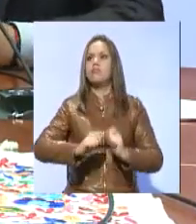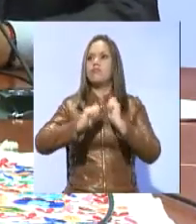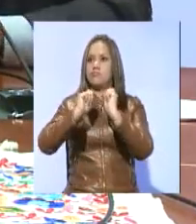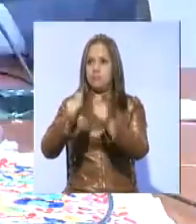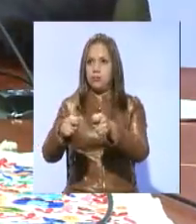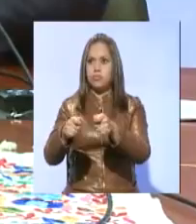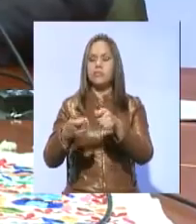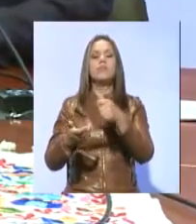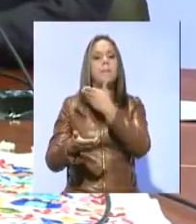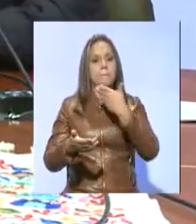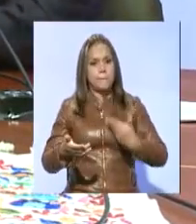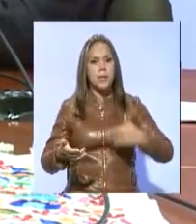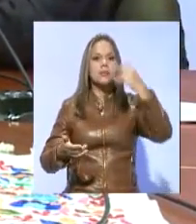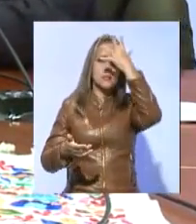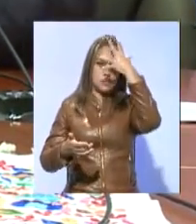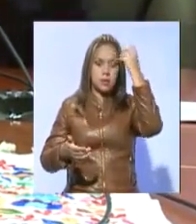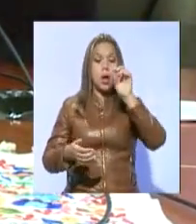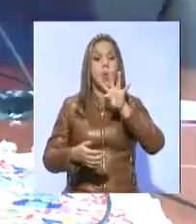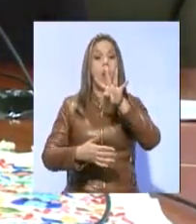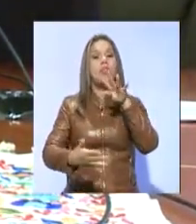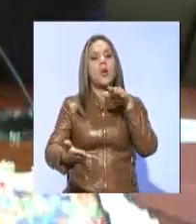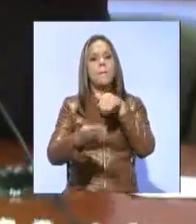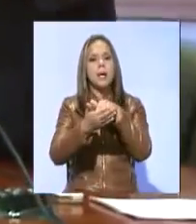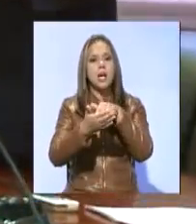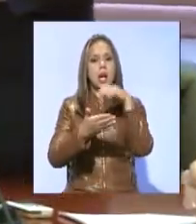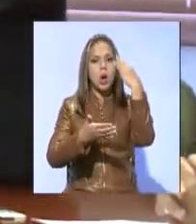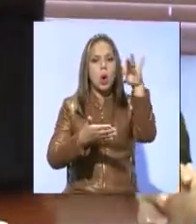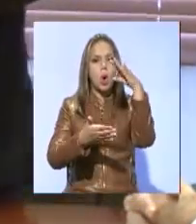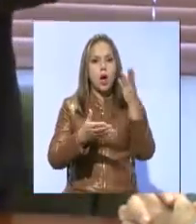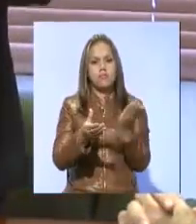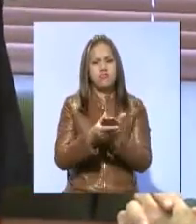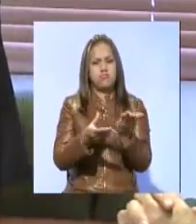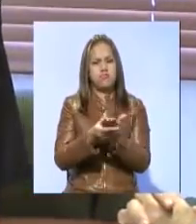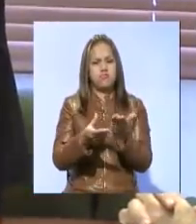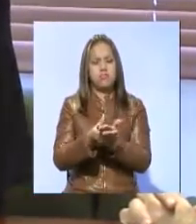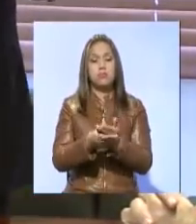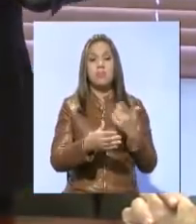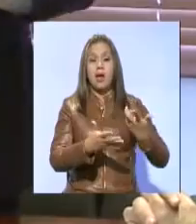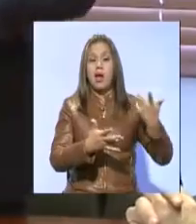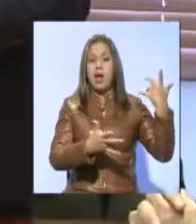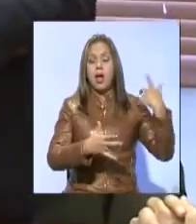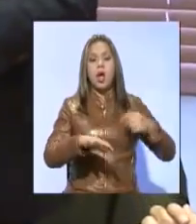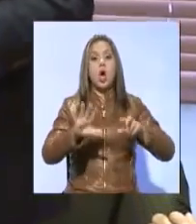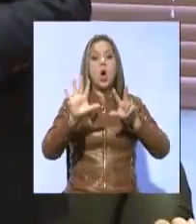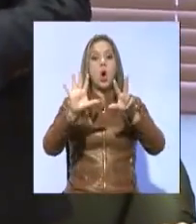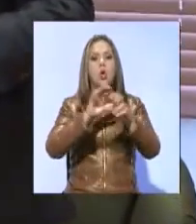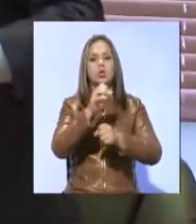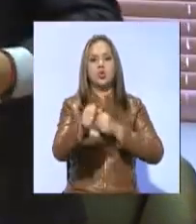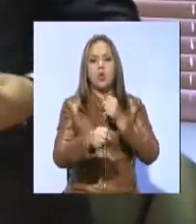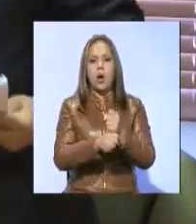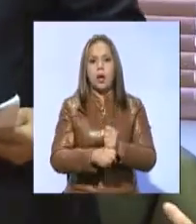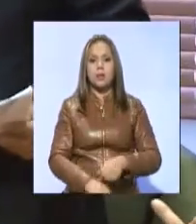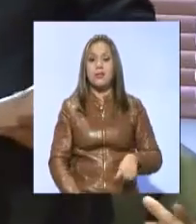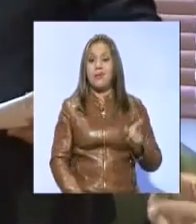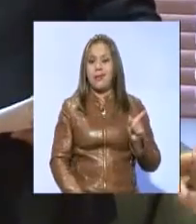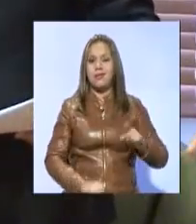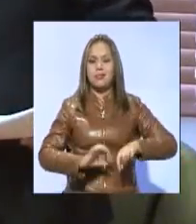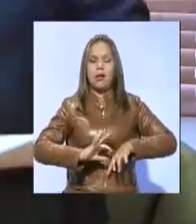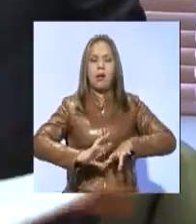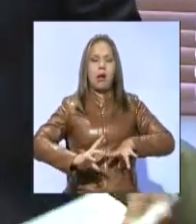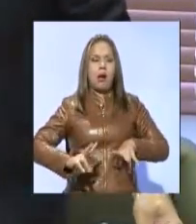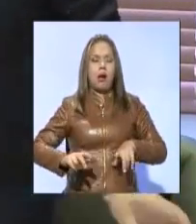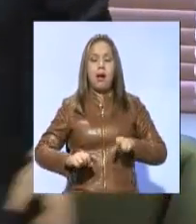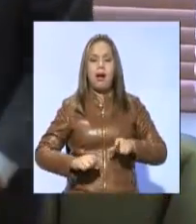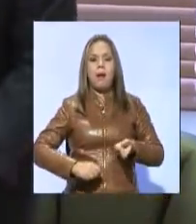Serrano, entregó 4.000 fojas, producto de una investigación de 8 años, a la que calificó como el mayor caso de corrupción en la